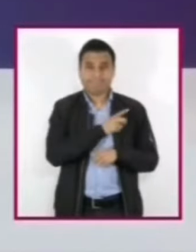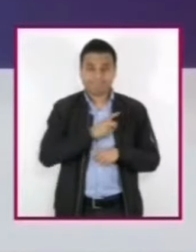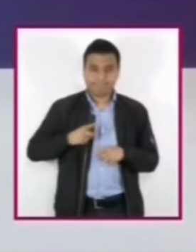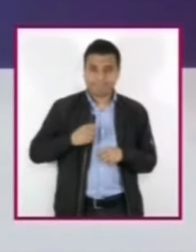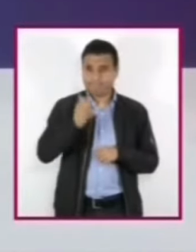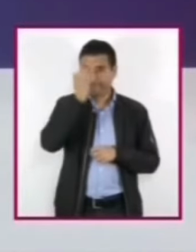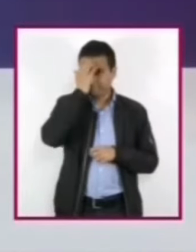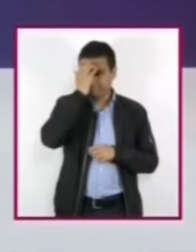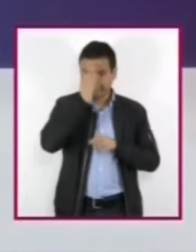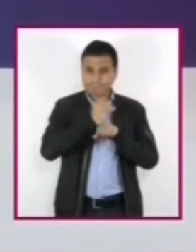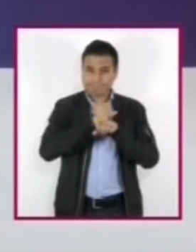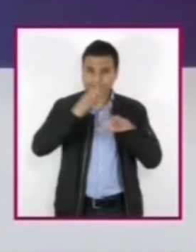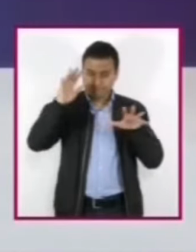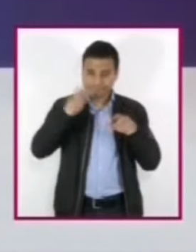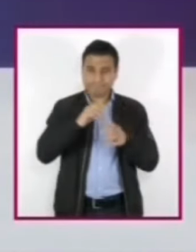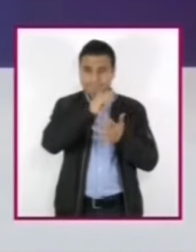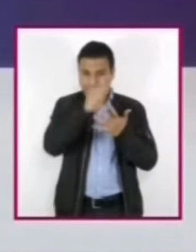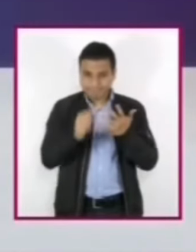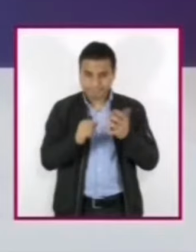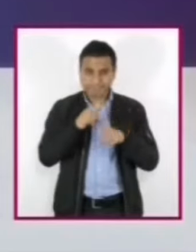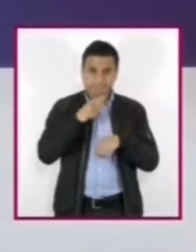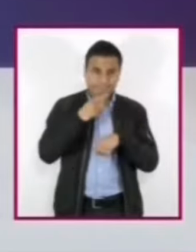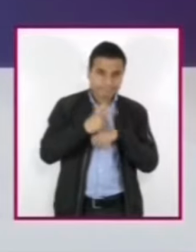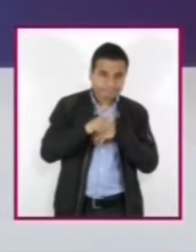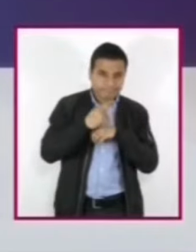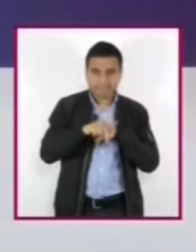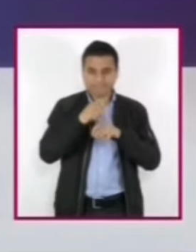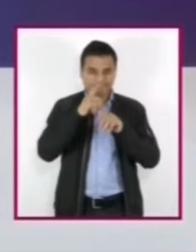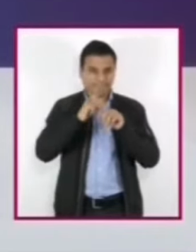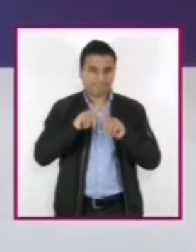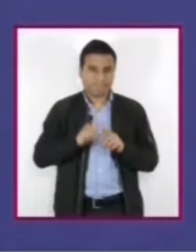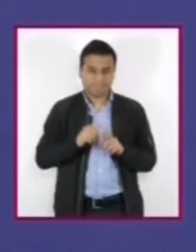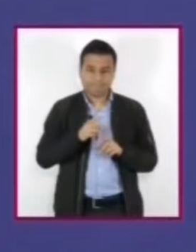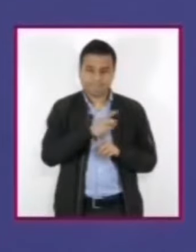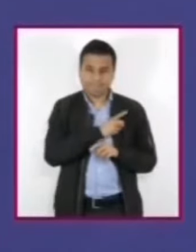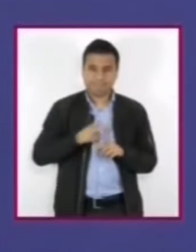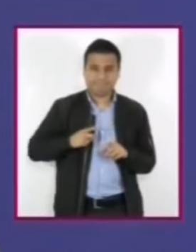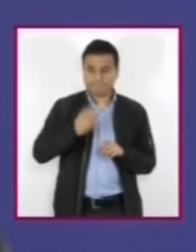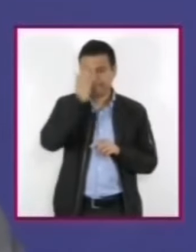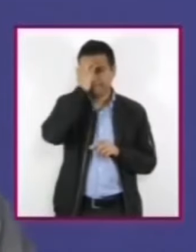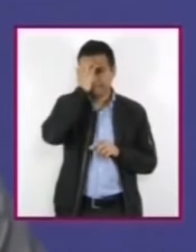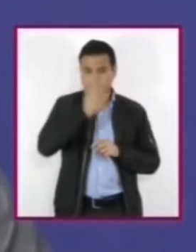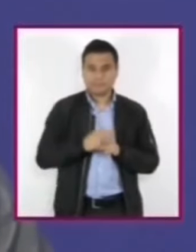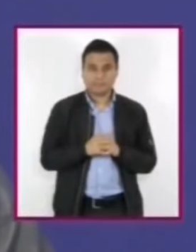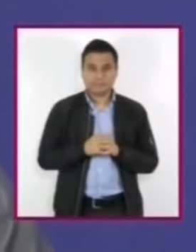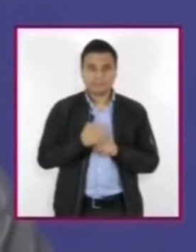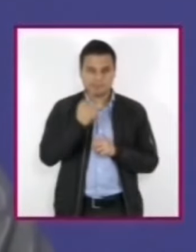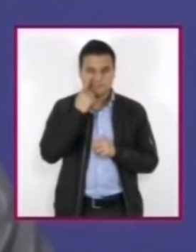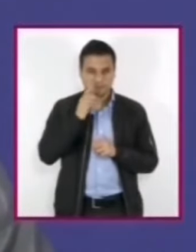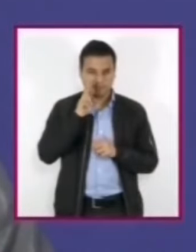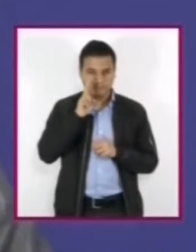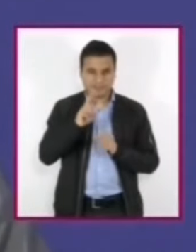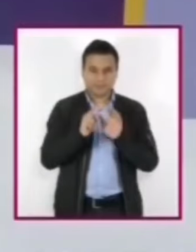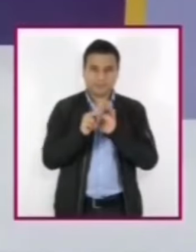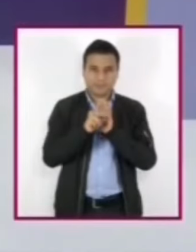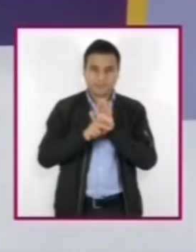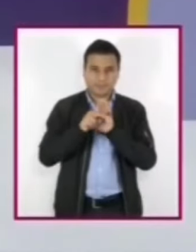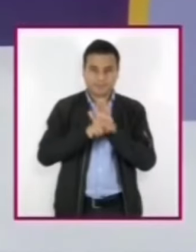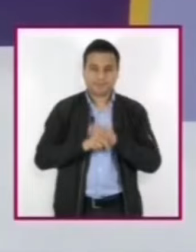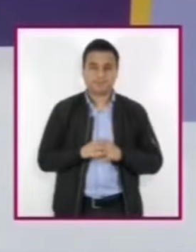y oportuna sobre los riesgos y consecuencias que presenta este consumo. Observen con atención el siguiente